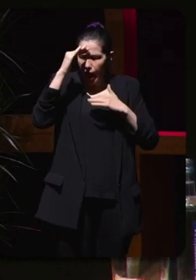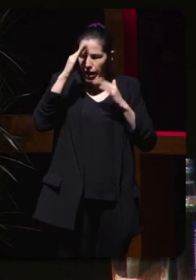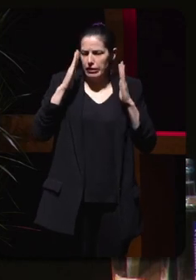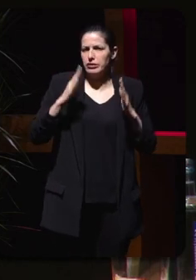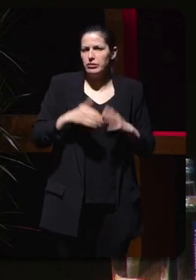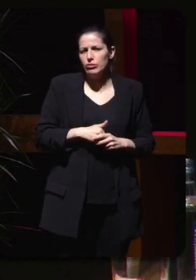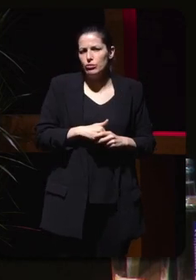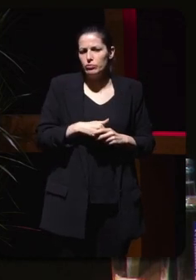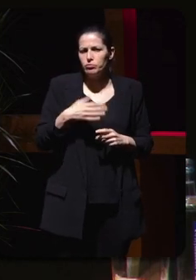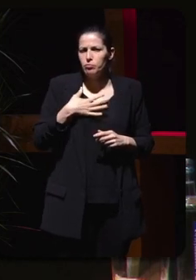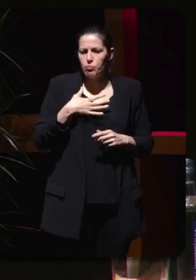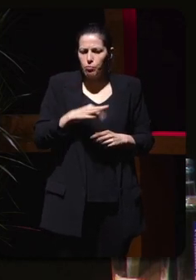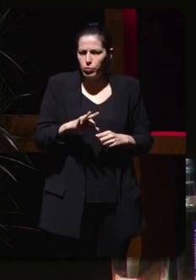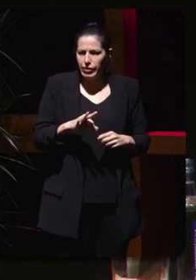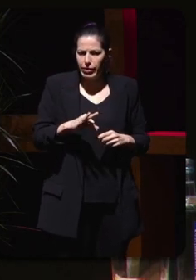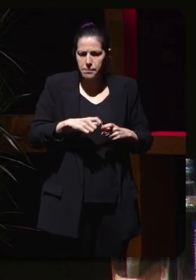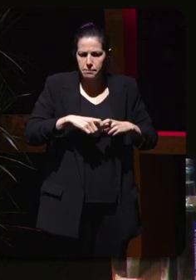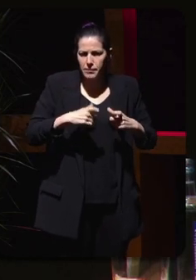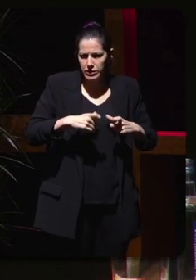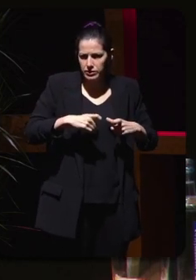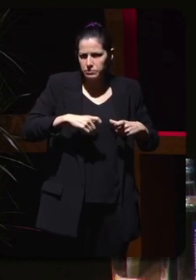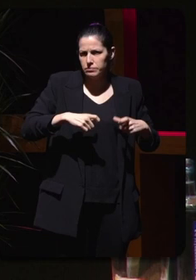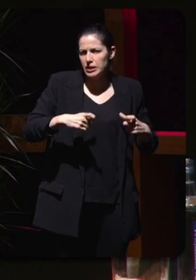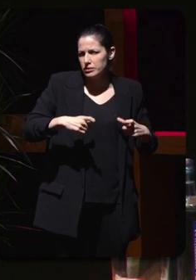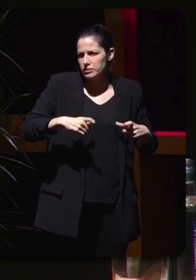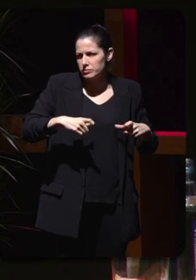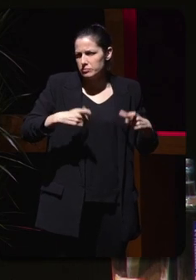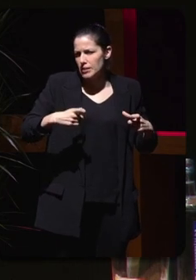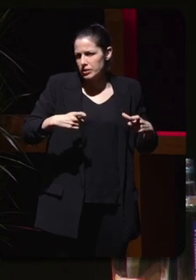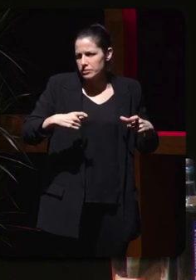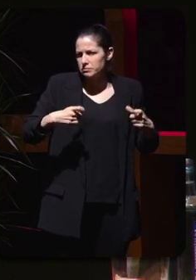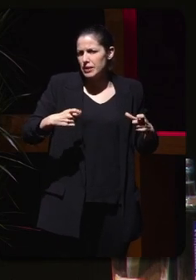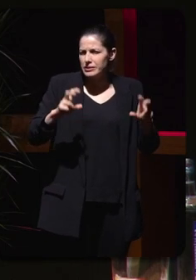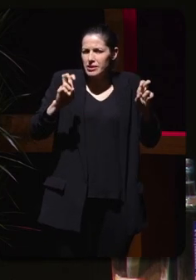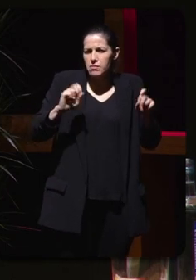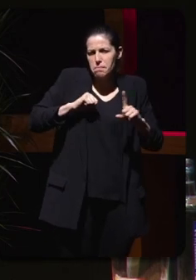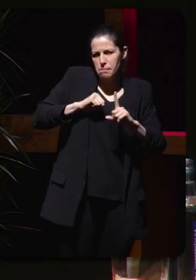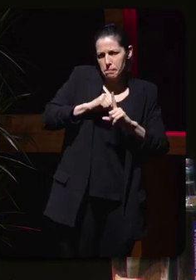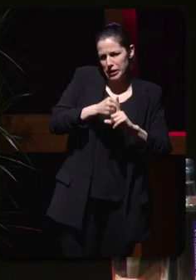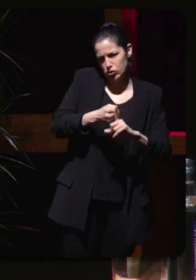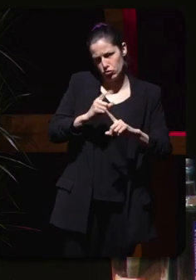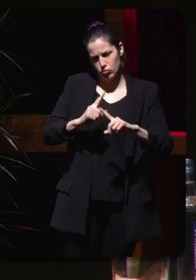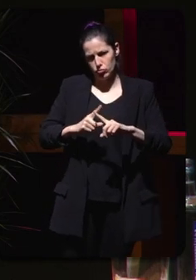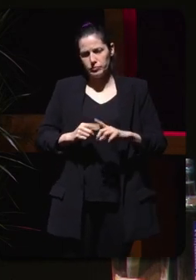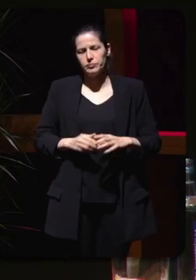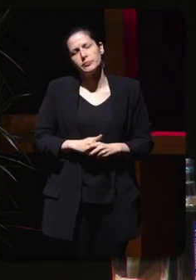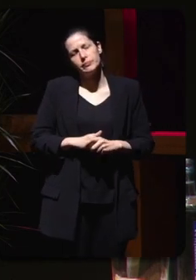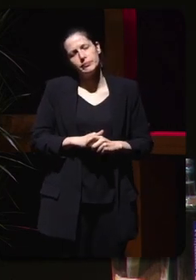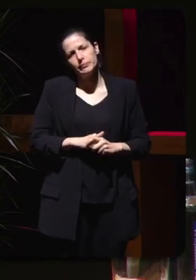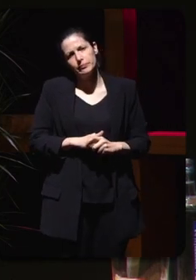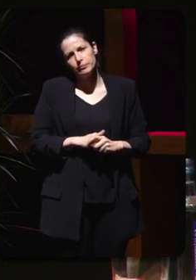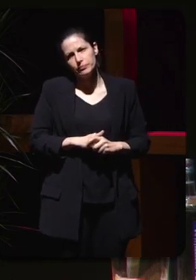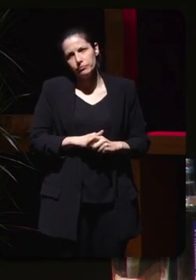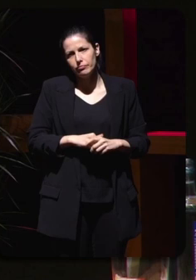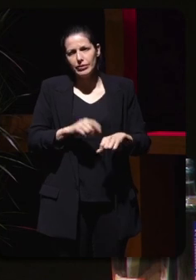cuenta, pues está aumentando mucho esa presión, ¿no? Yo, por ejemplo, no sé si cuando ya